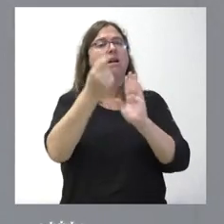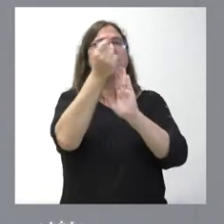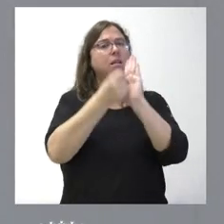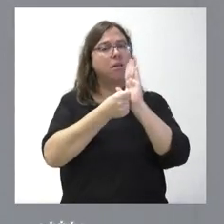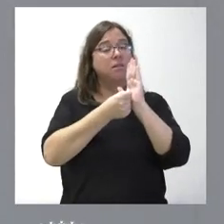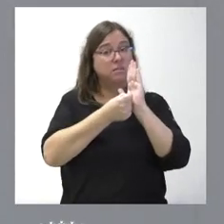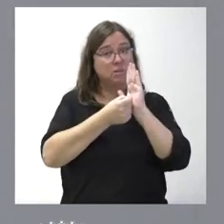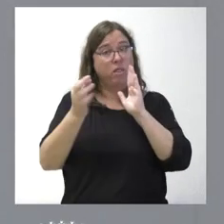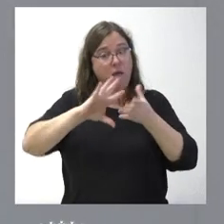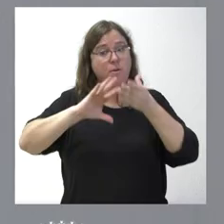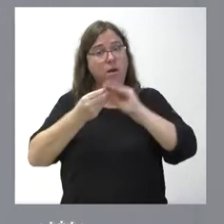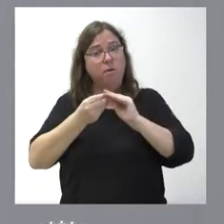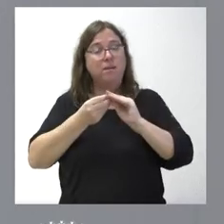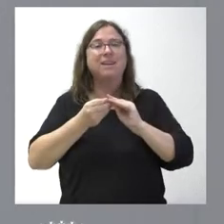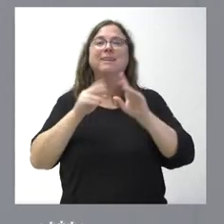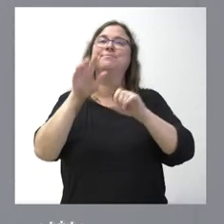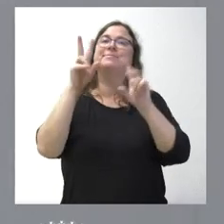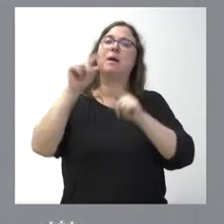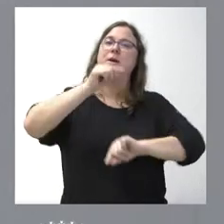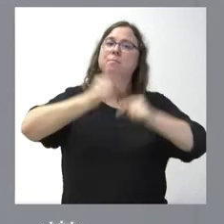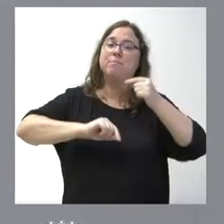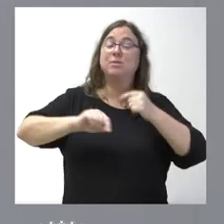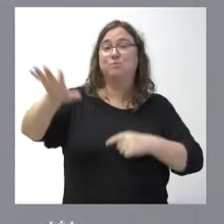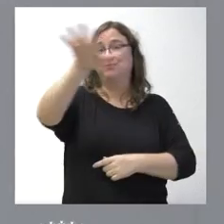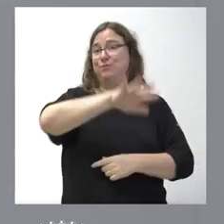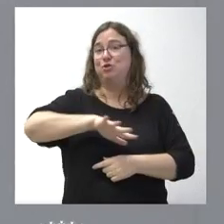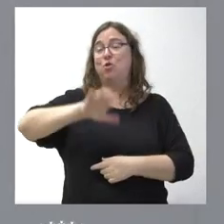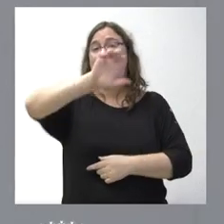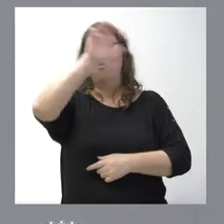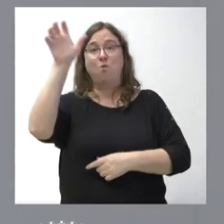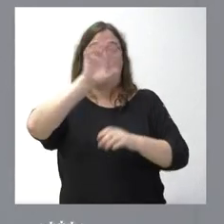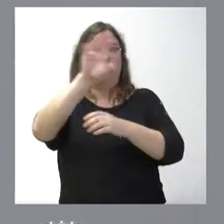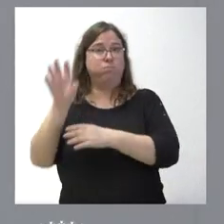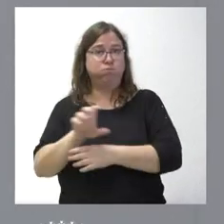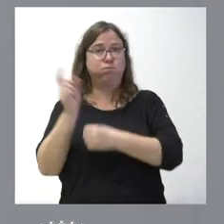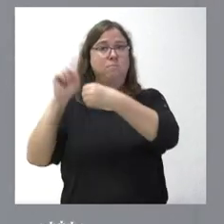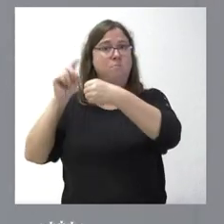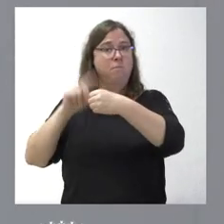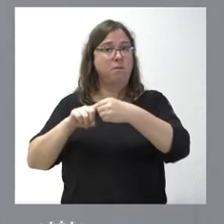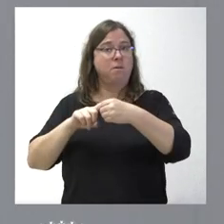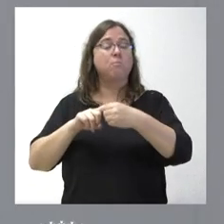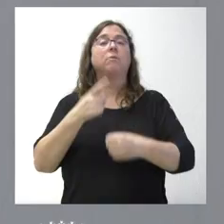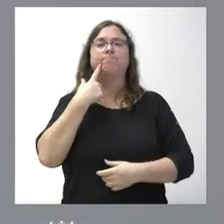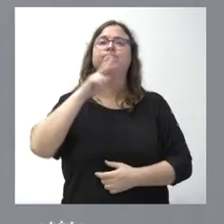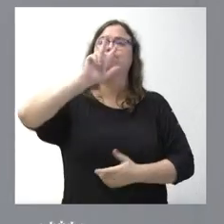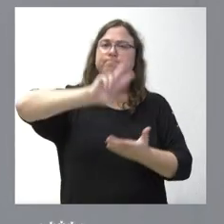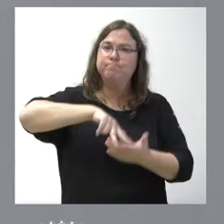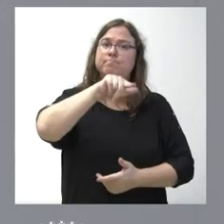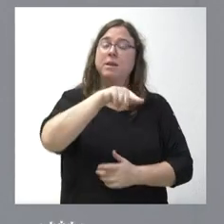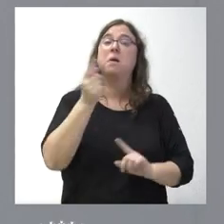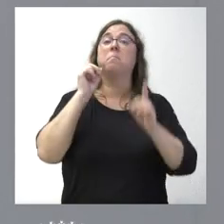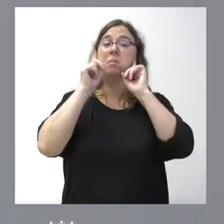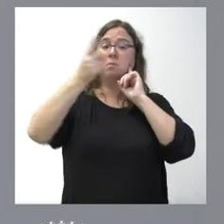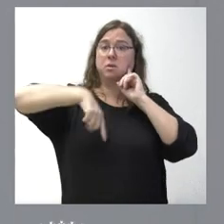aplicables a los marcos presupuestarios de los estados miembros de la Unión Europea la az reconoce que estas previsiones